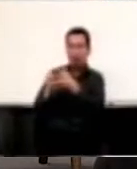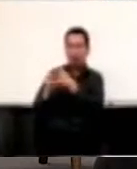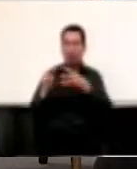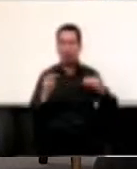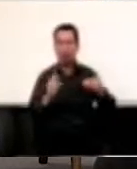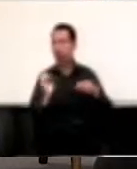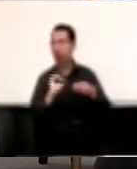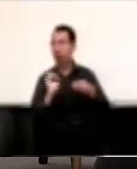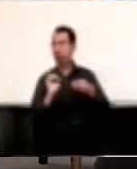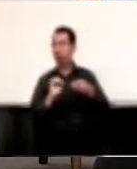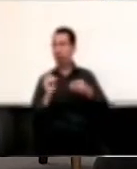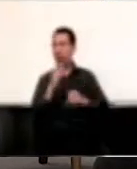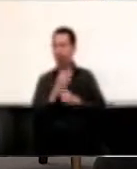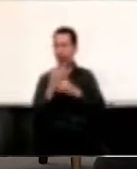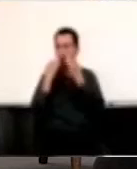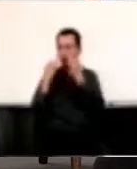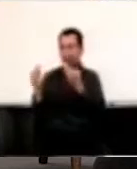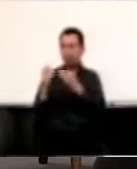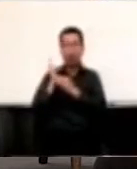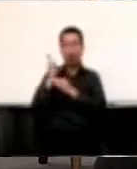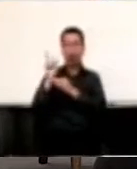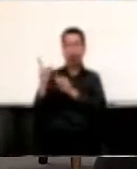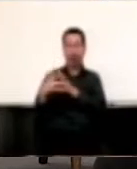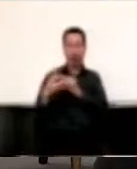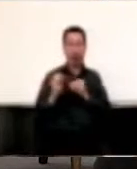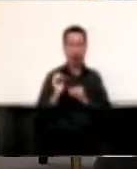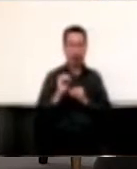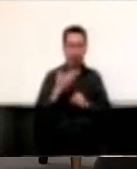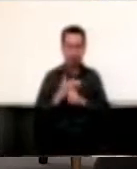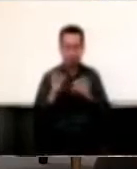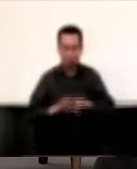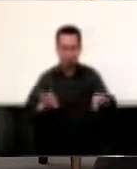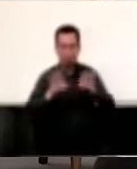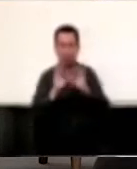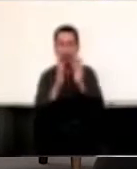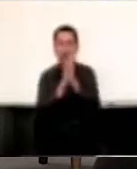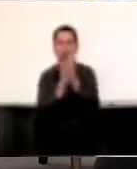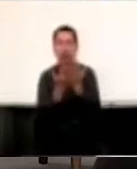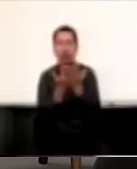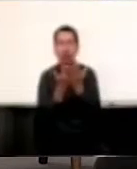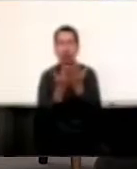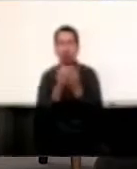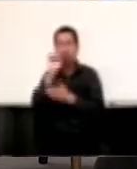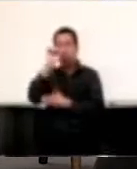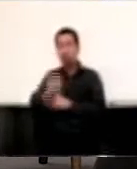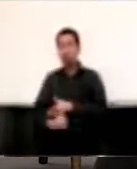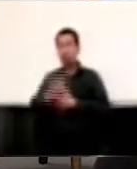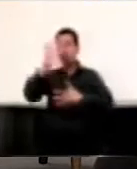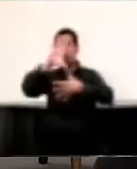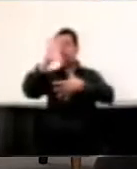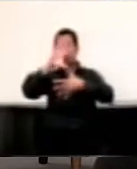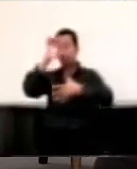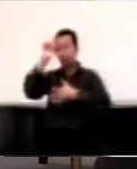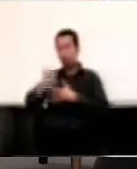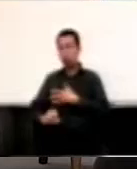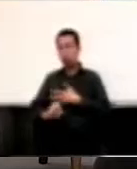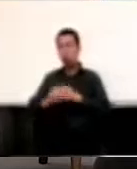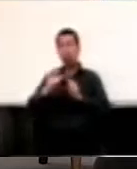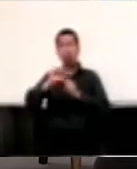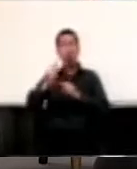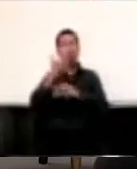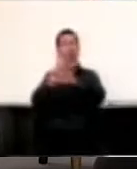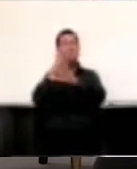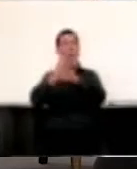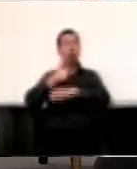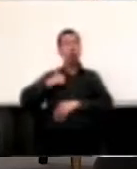falsos tan autorreferentes, ¿no? Y también hablemos un poco para la literatura que viene del sur del continente, también del norte, que nos señala esas